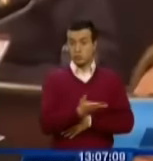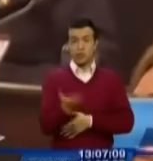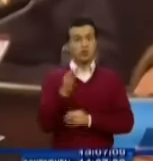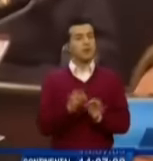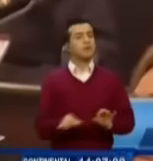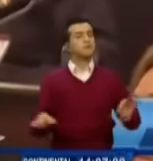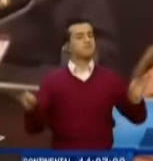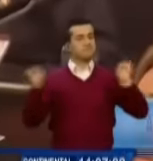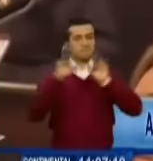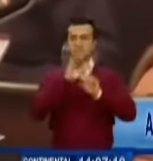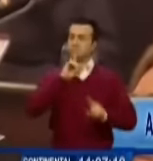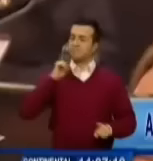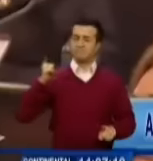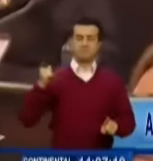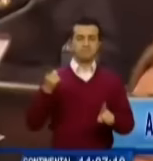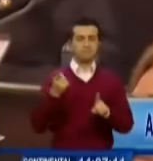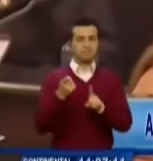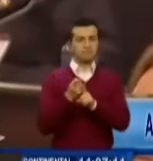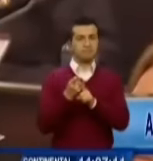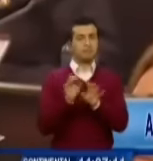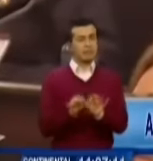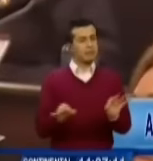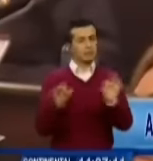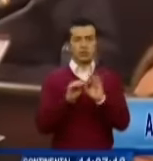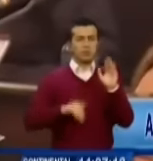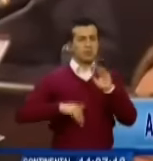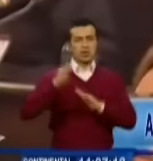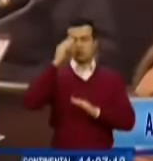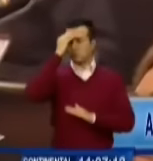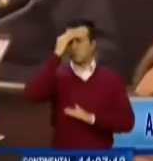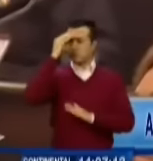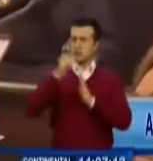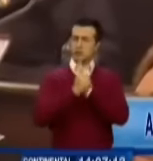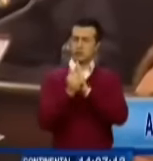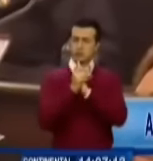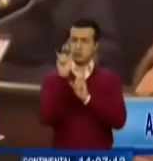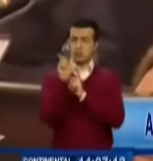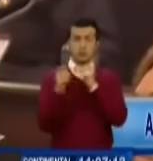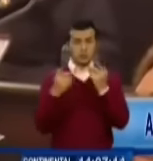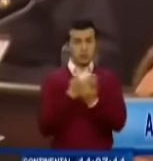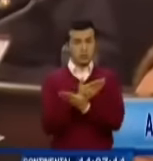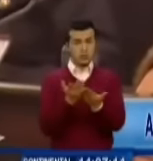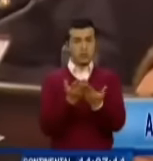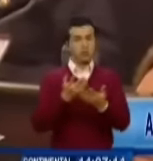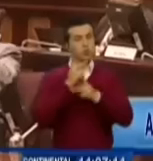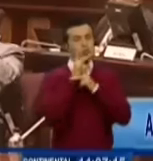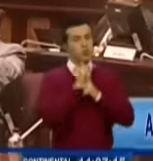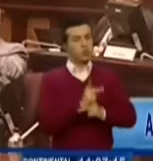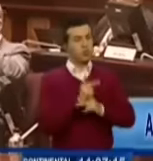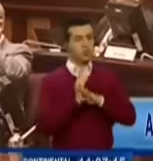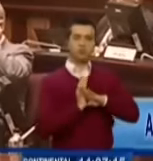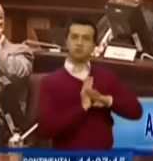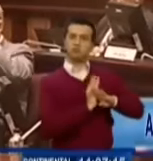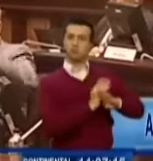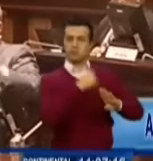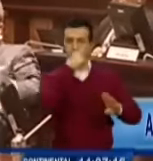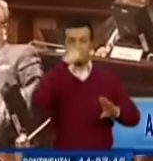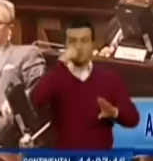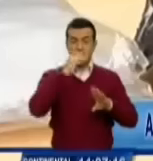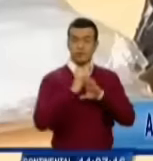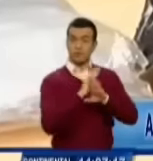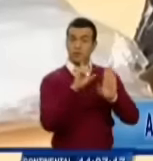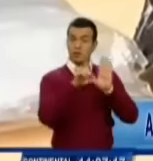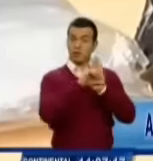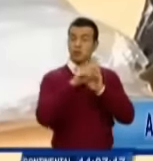sea necesariamente lo más importante y fundamental para generar la prevención? Tras la aprobación de este paquete